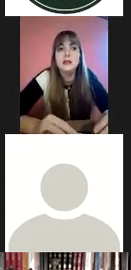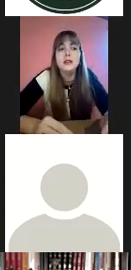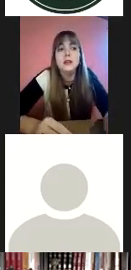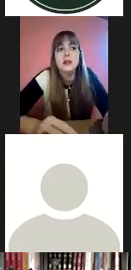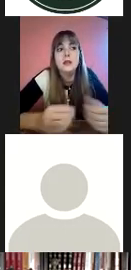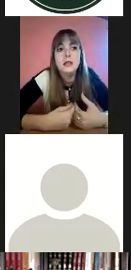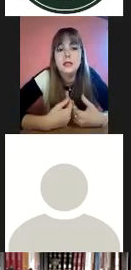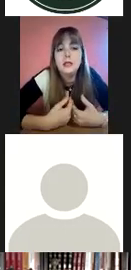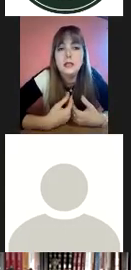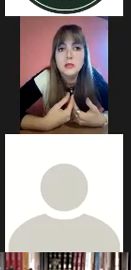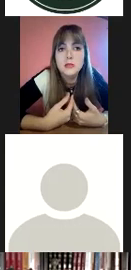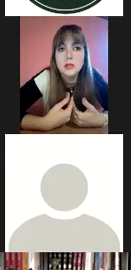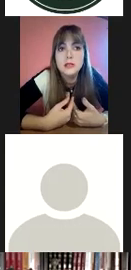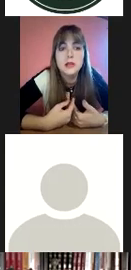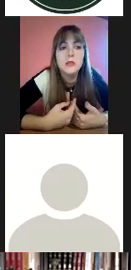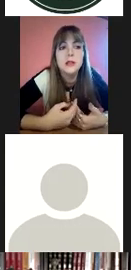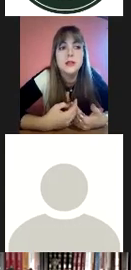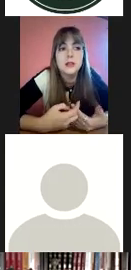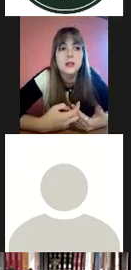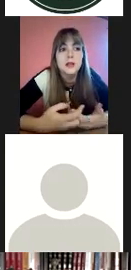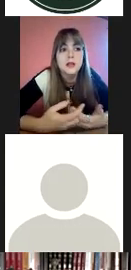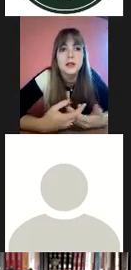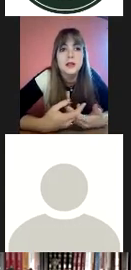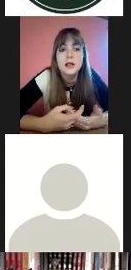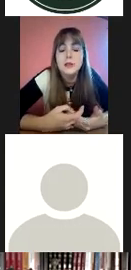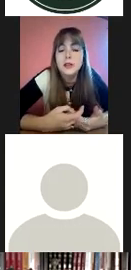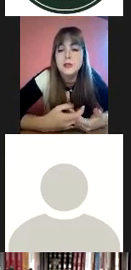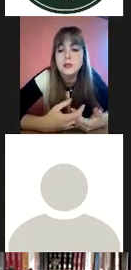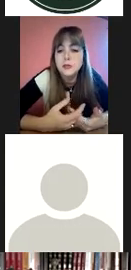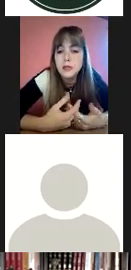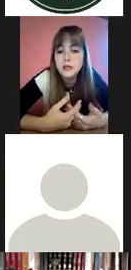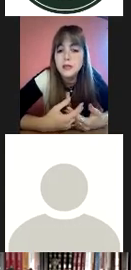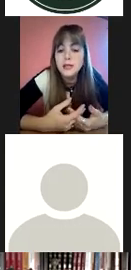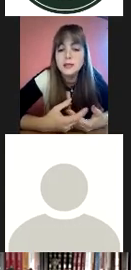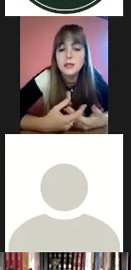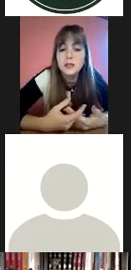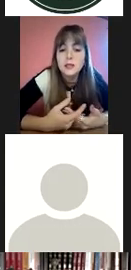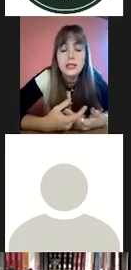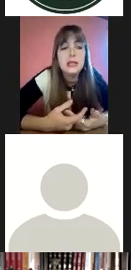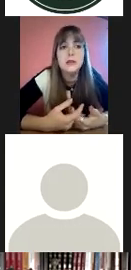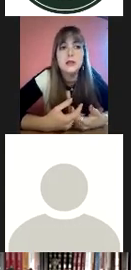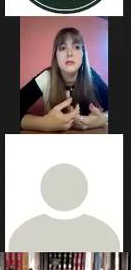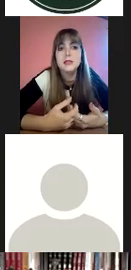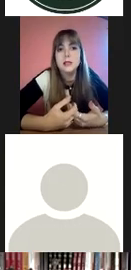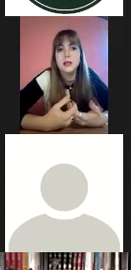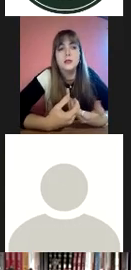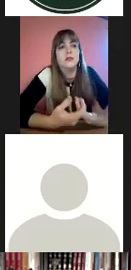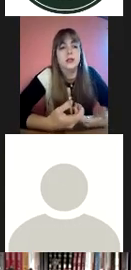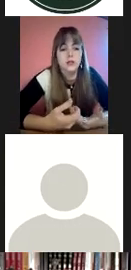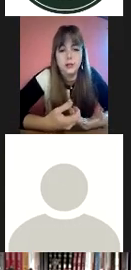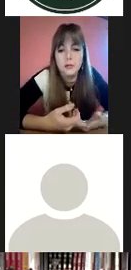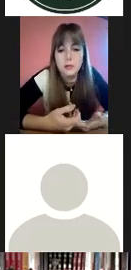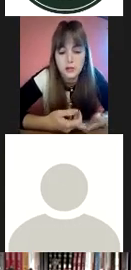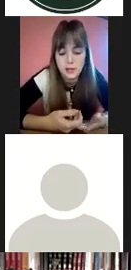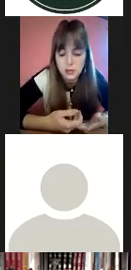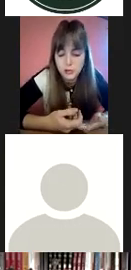entiendan que el animal que están teniendo en su casa, que comparte el espacio, su vida y demás, tiene que estar bien más allá de que, bueno, de